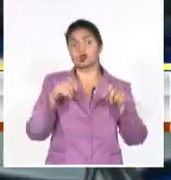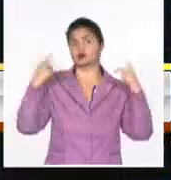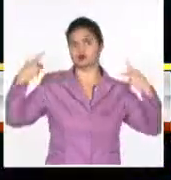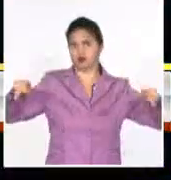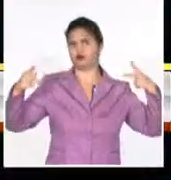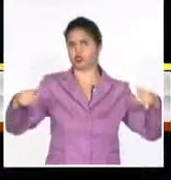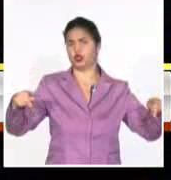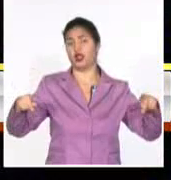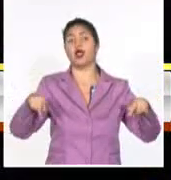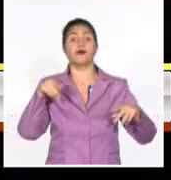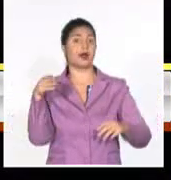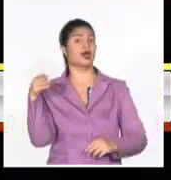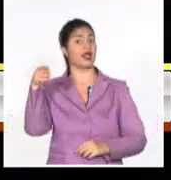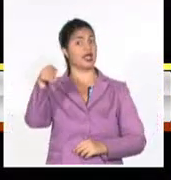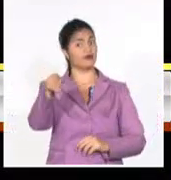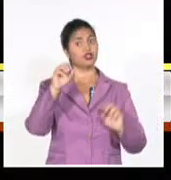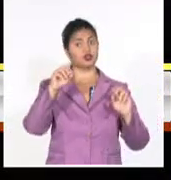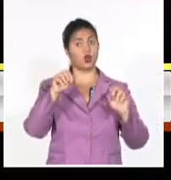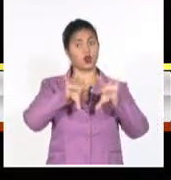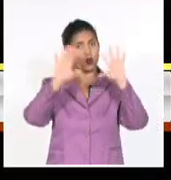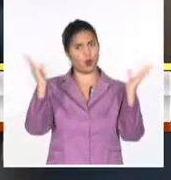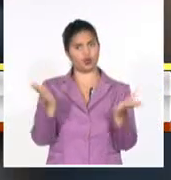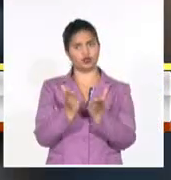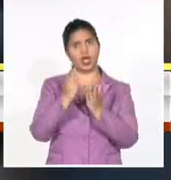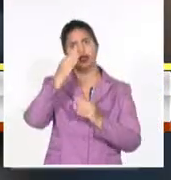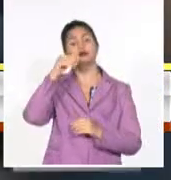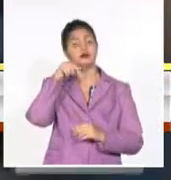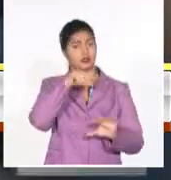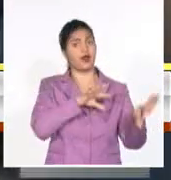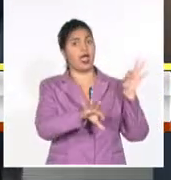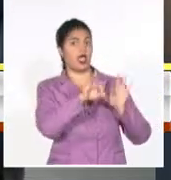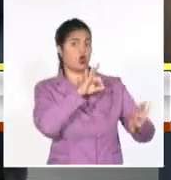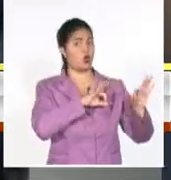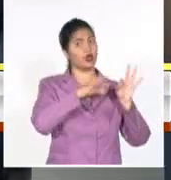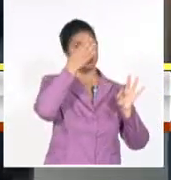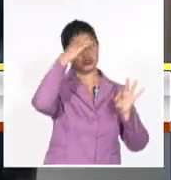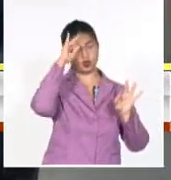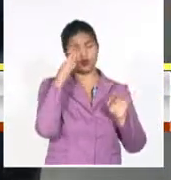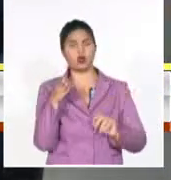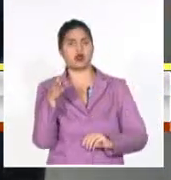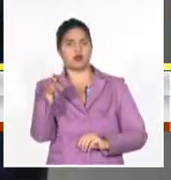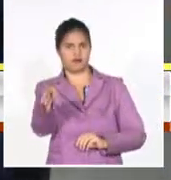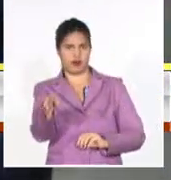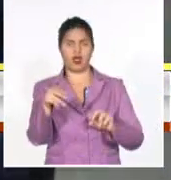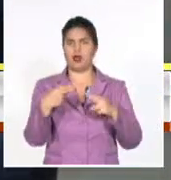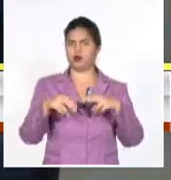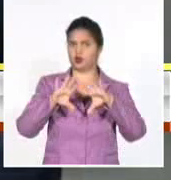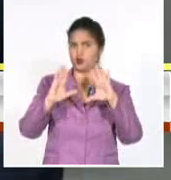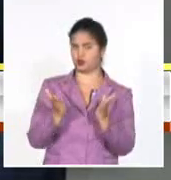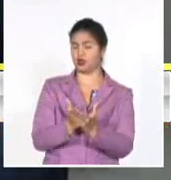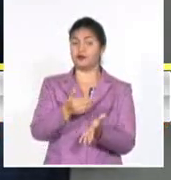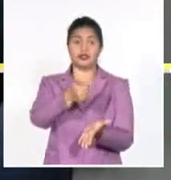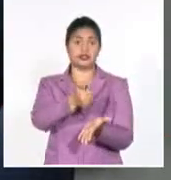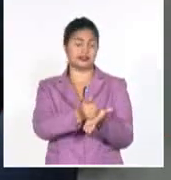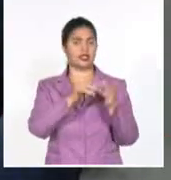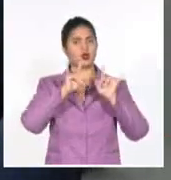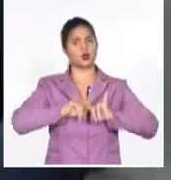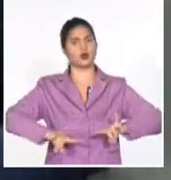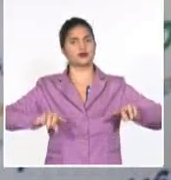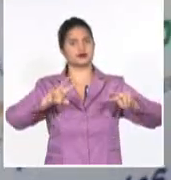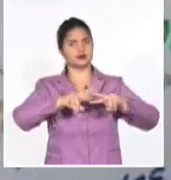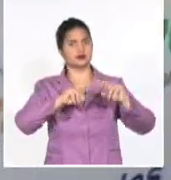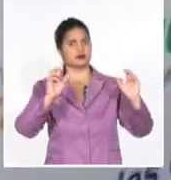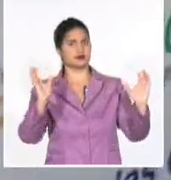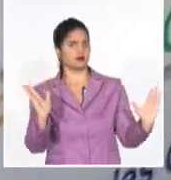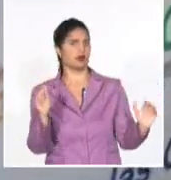fase semifinal del encuentro mundial. La Universidad de La Habana será una de las sedes regionales del evento, en el que